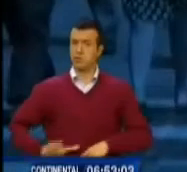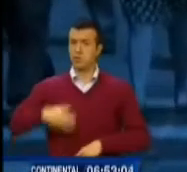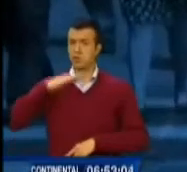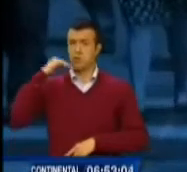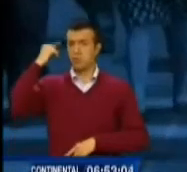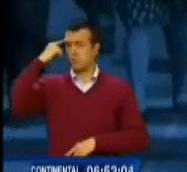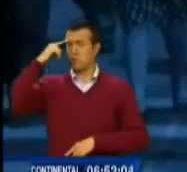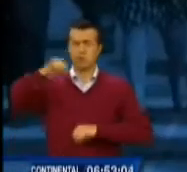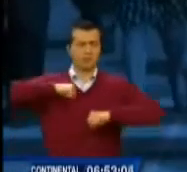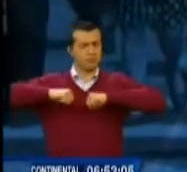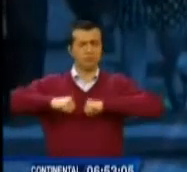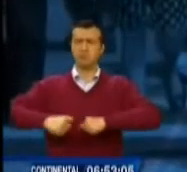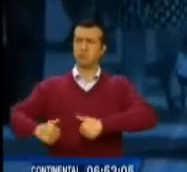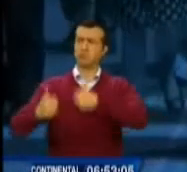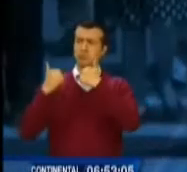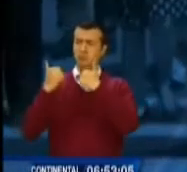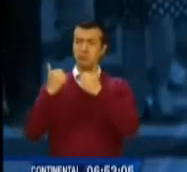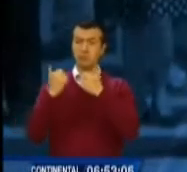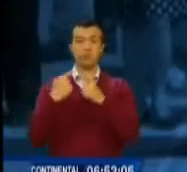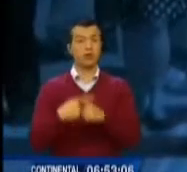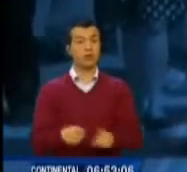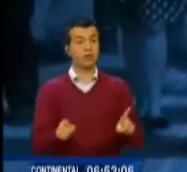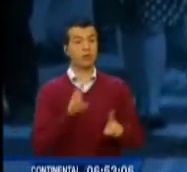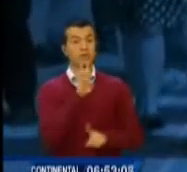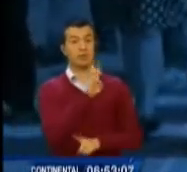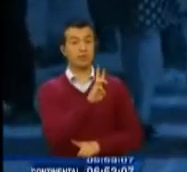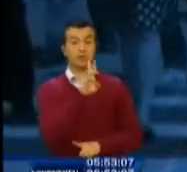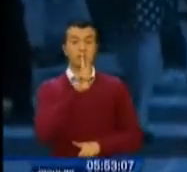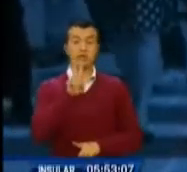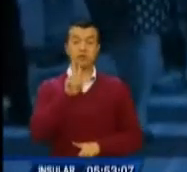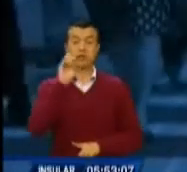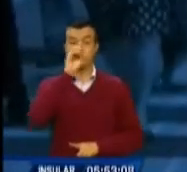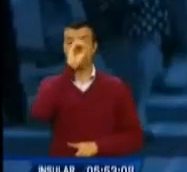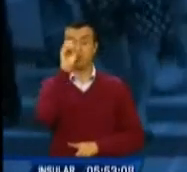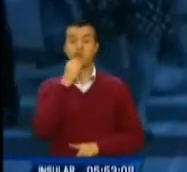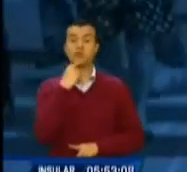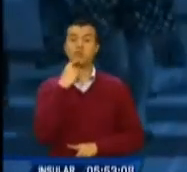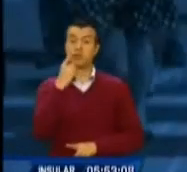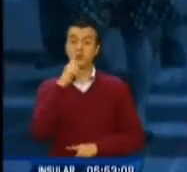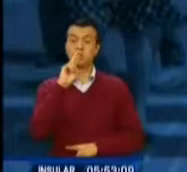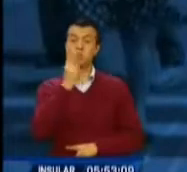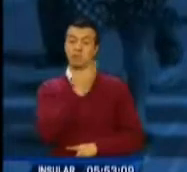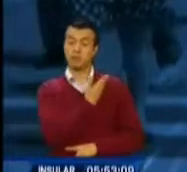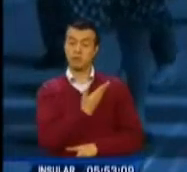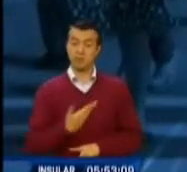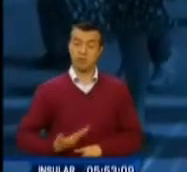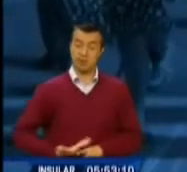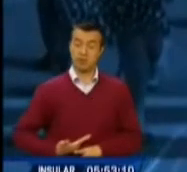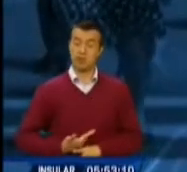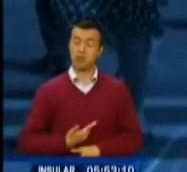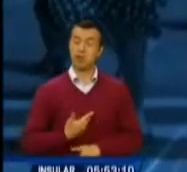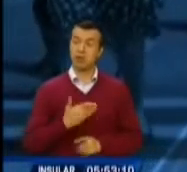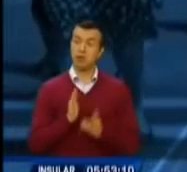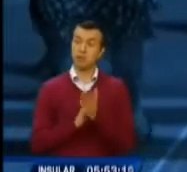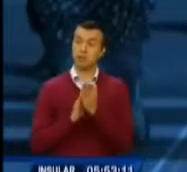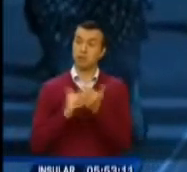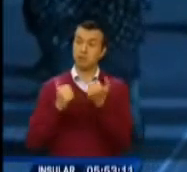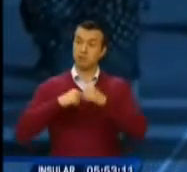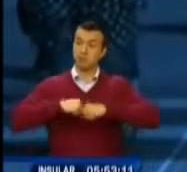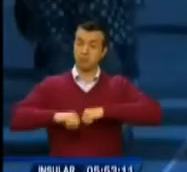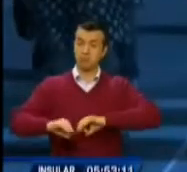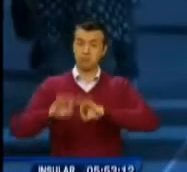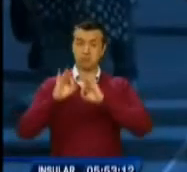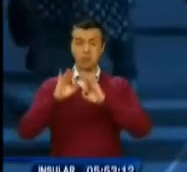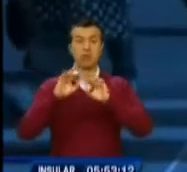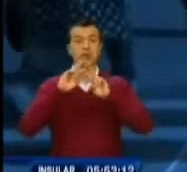de la república rafael correa mientras que el 62% aprueba la labor del vicepresidente jorge glass en cuanto a